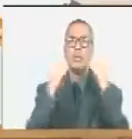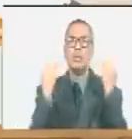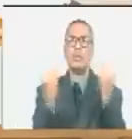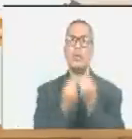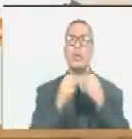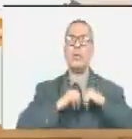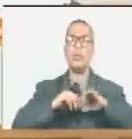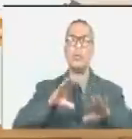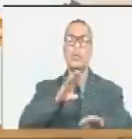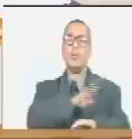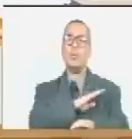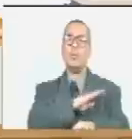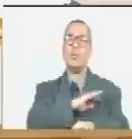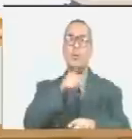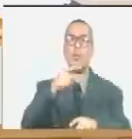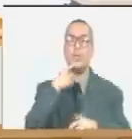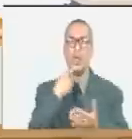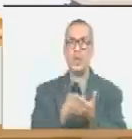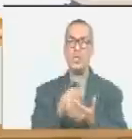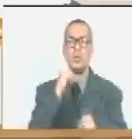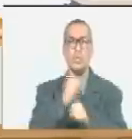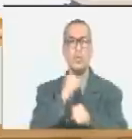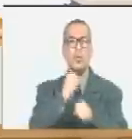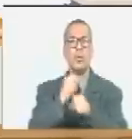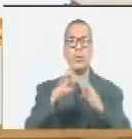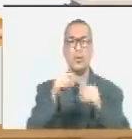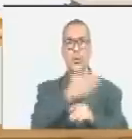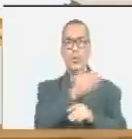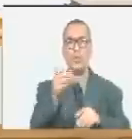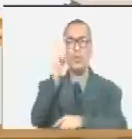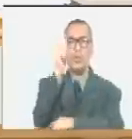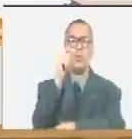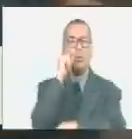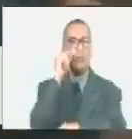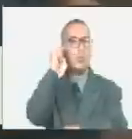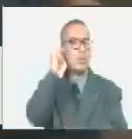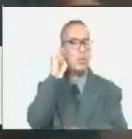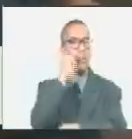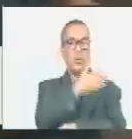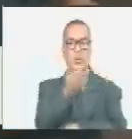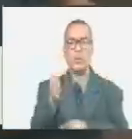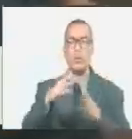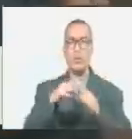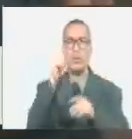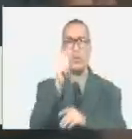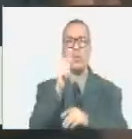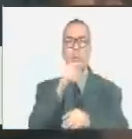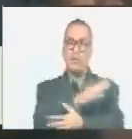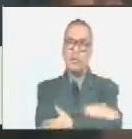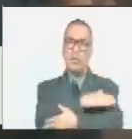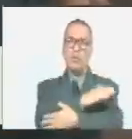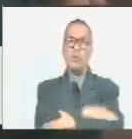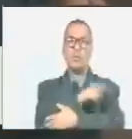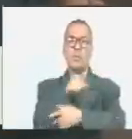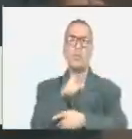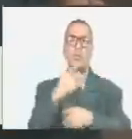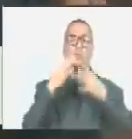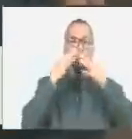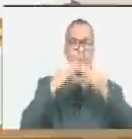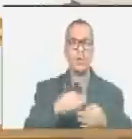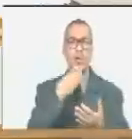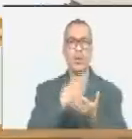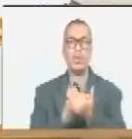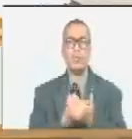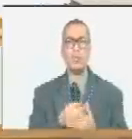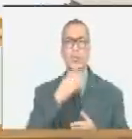de extinción de dominio, gracias al trabajo de todas ustedes, diputadas, de todos ustedes, diputados. Felicitaciones y mi agradecimiento.